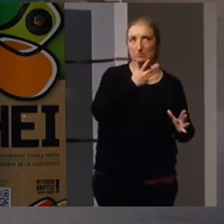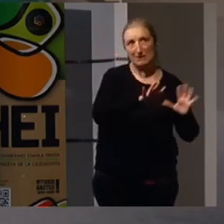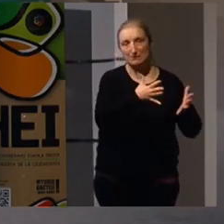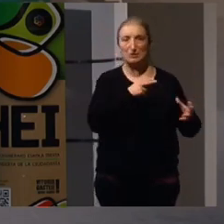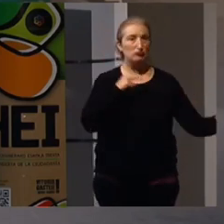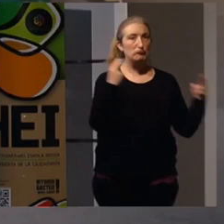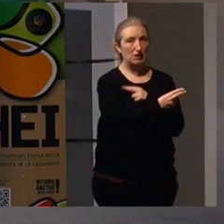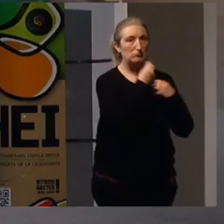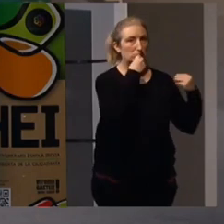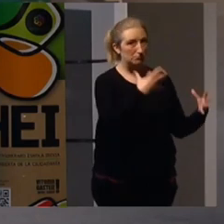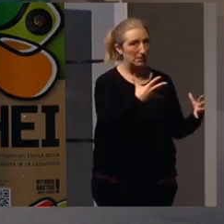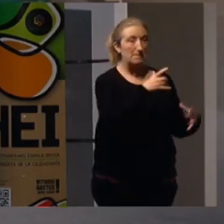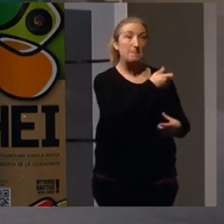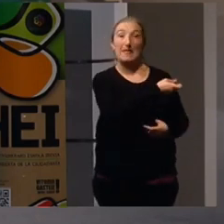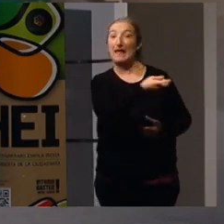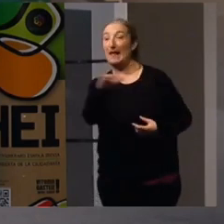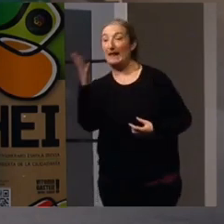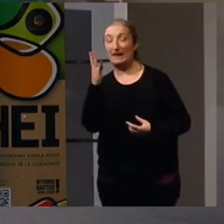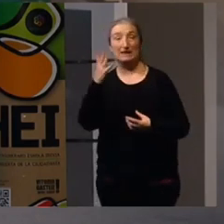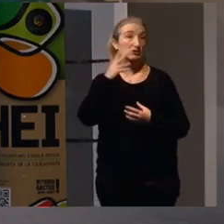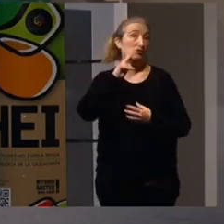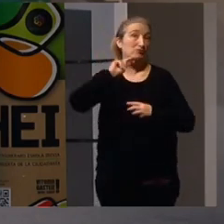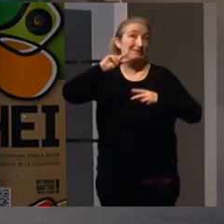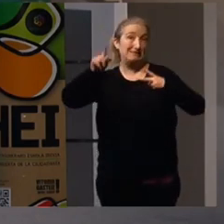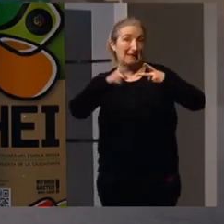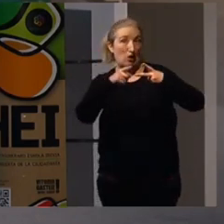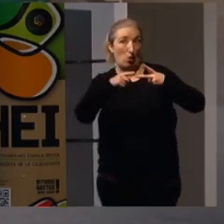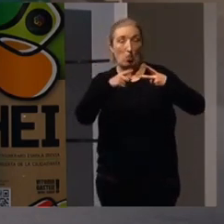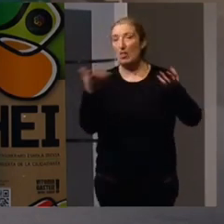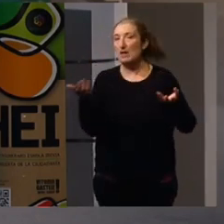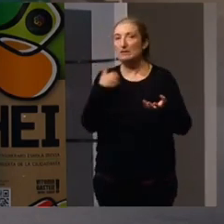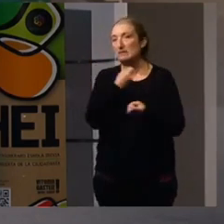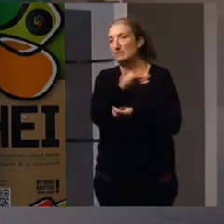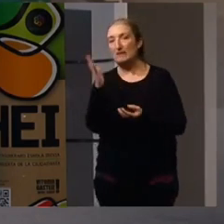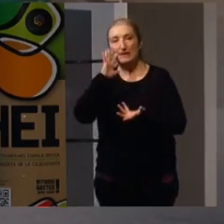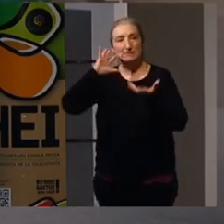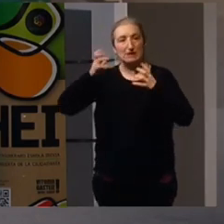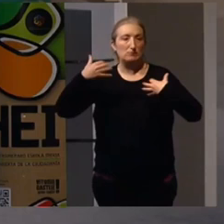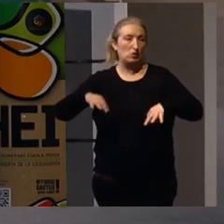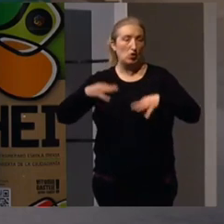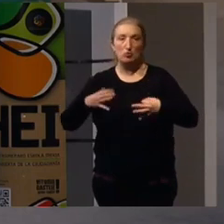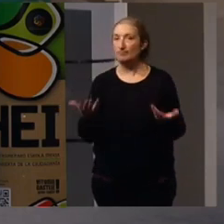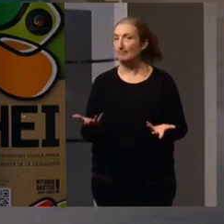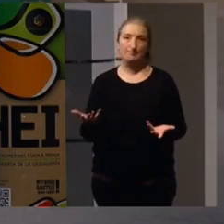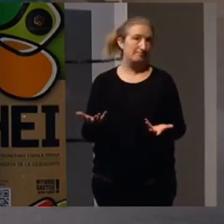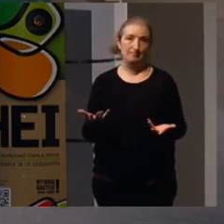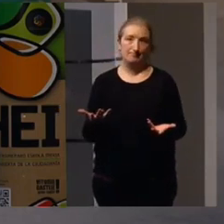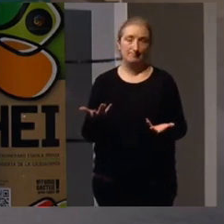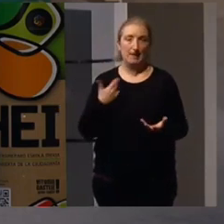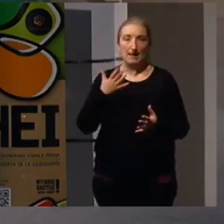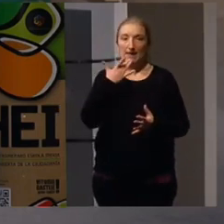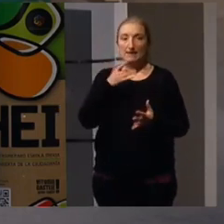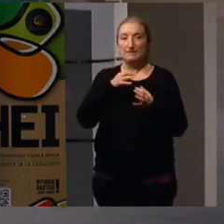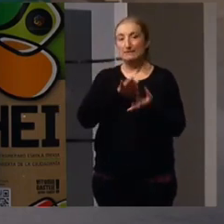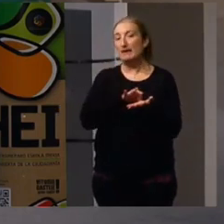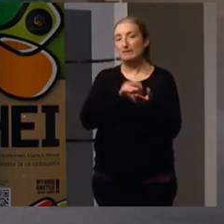dar respuesta a los pacientes, pero a toda la gente que está en esta segunda categoría de trastorno mental común, lo habitual es que los